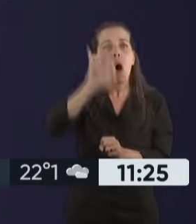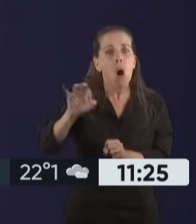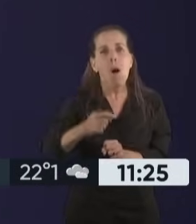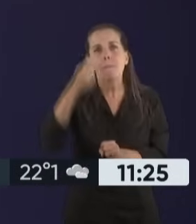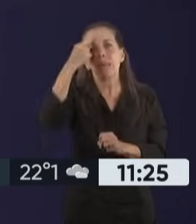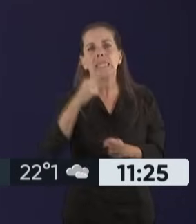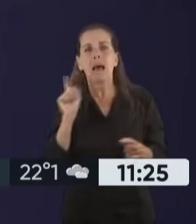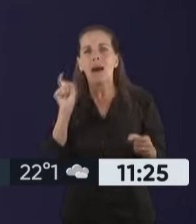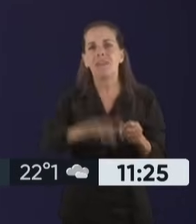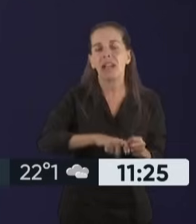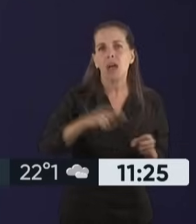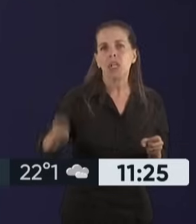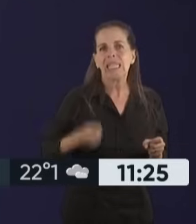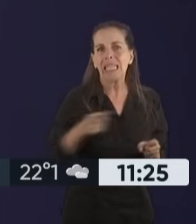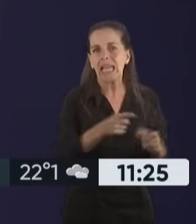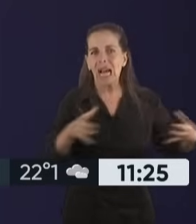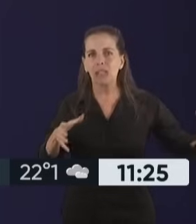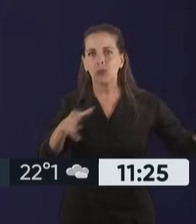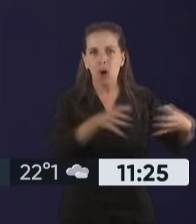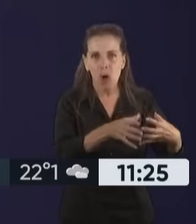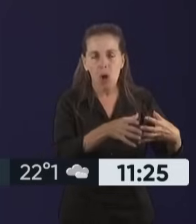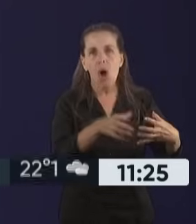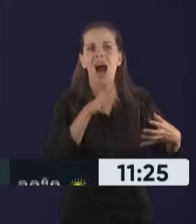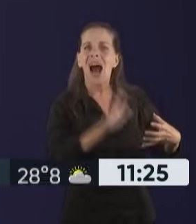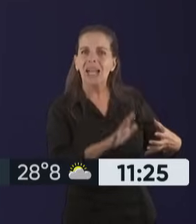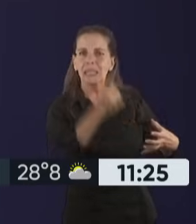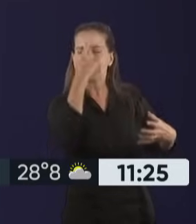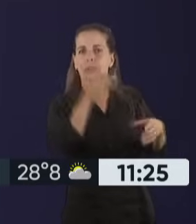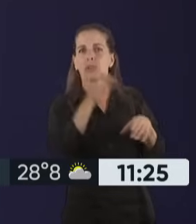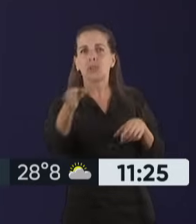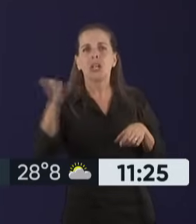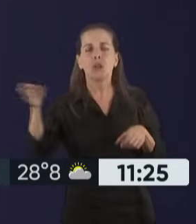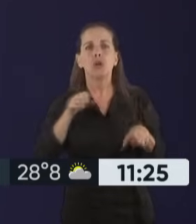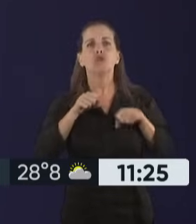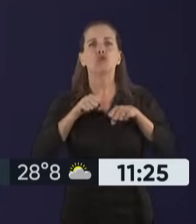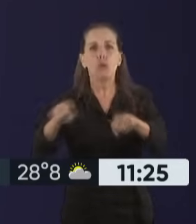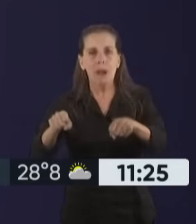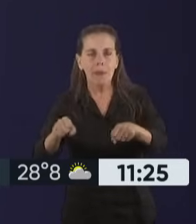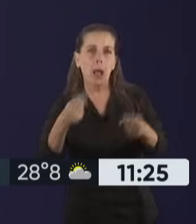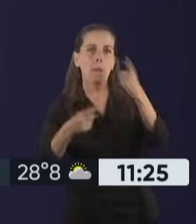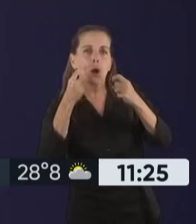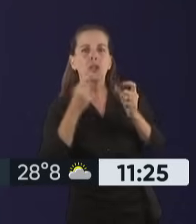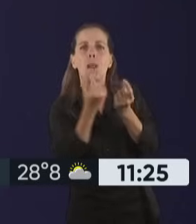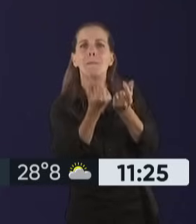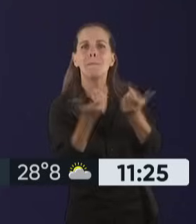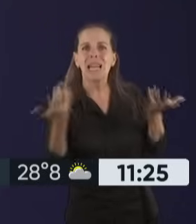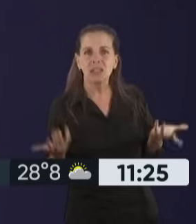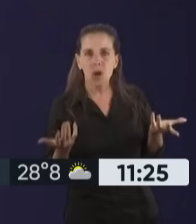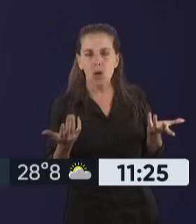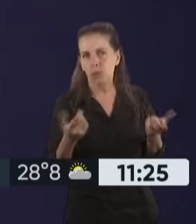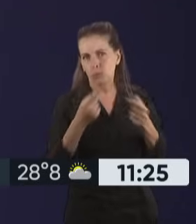algún sindicato, de algún movimiento social, yendo a un supermercado, iban a lograr controlar precios,